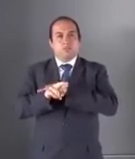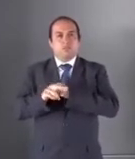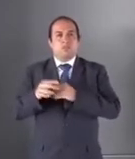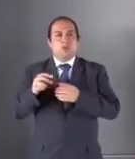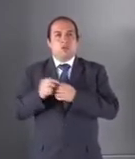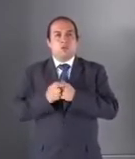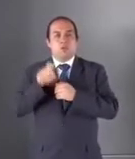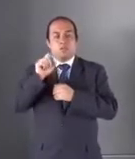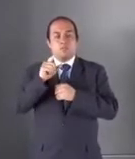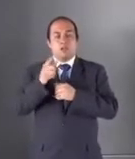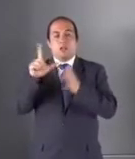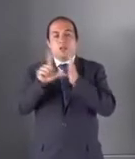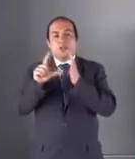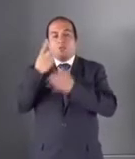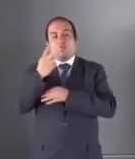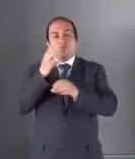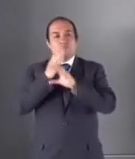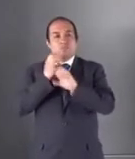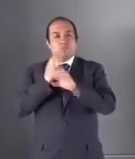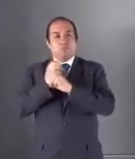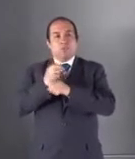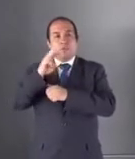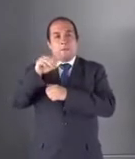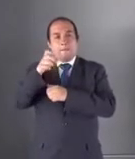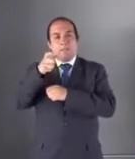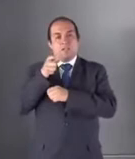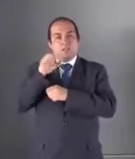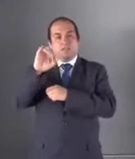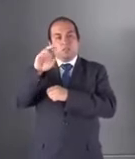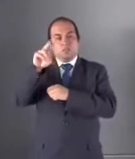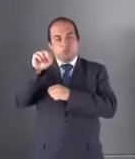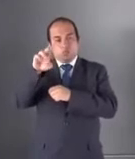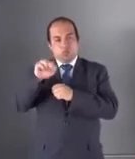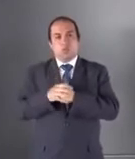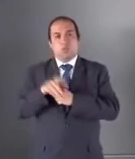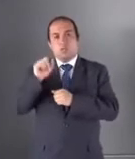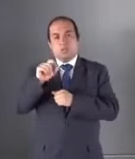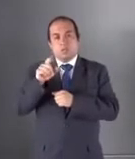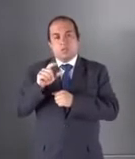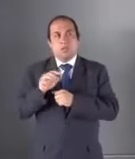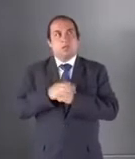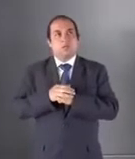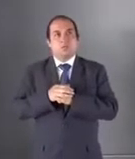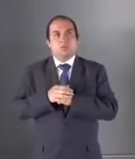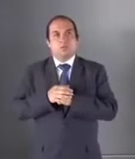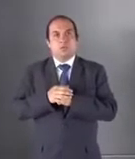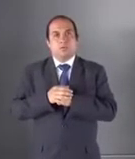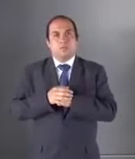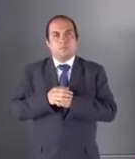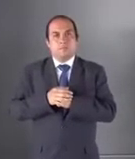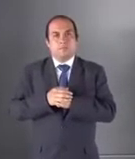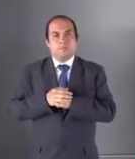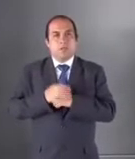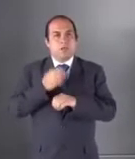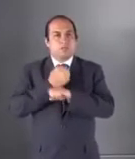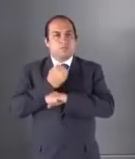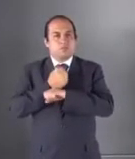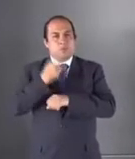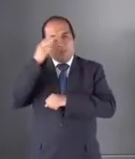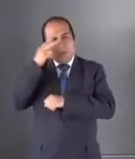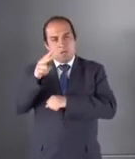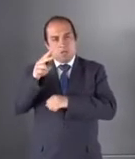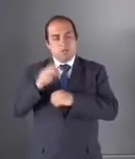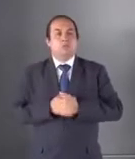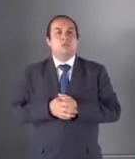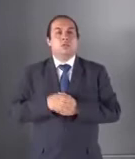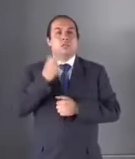el mexibús y también el mexicable por parte del Estado de México. Entonces va a ser realmente